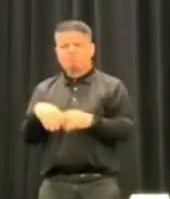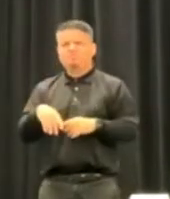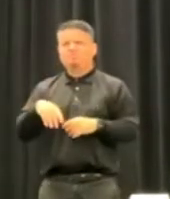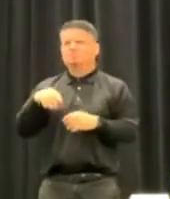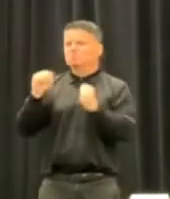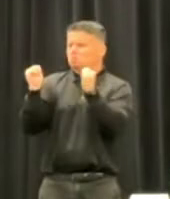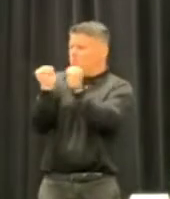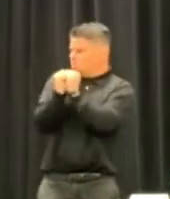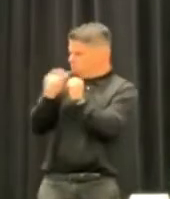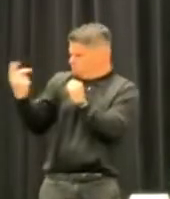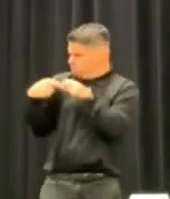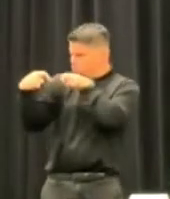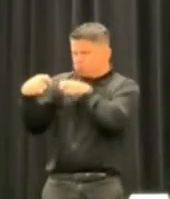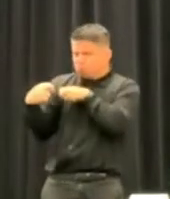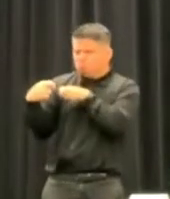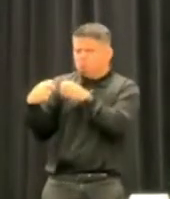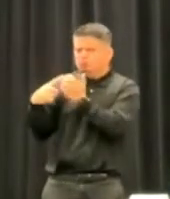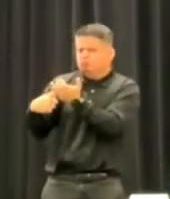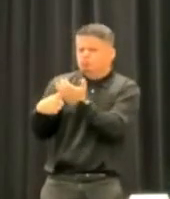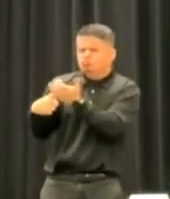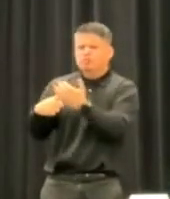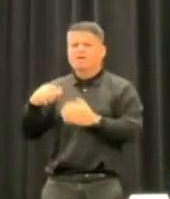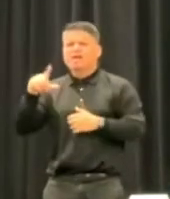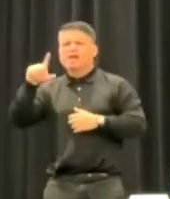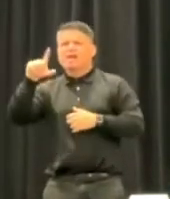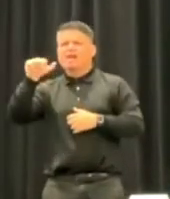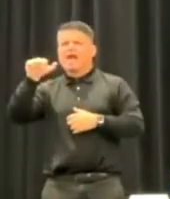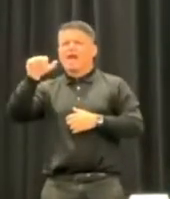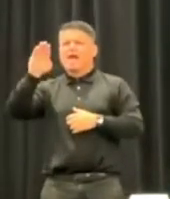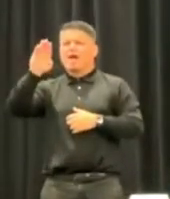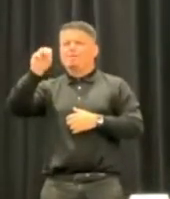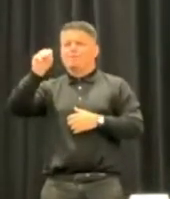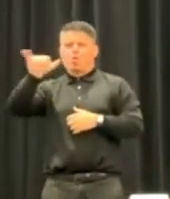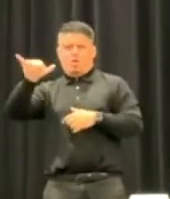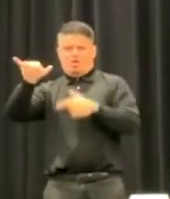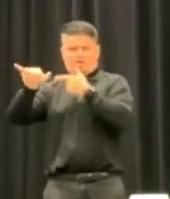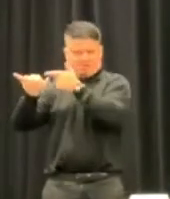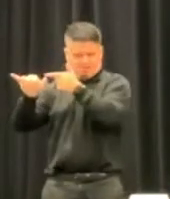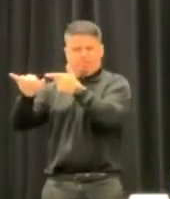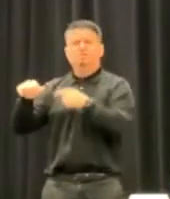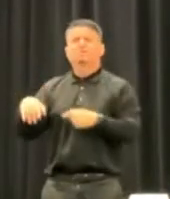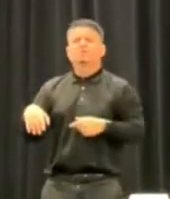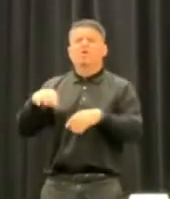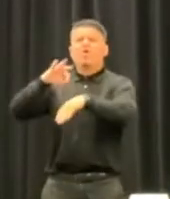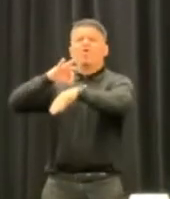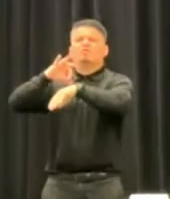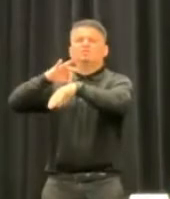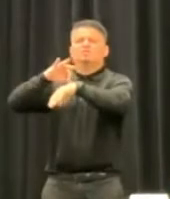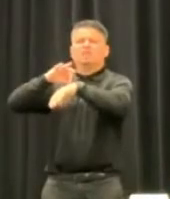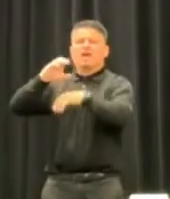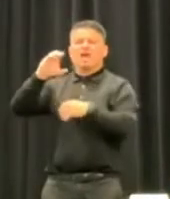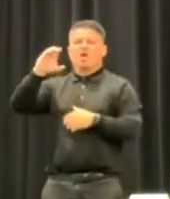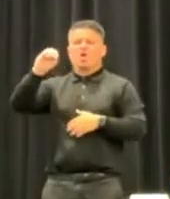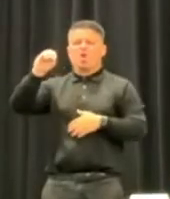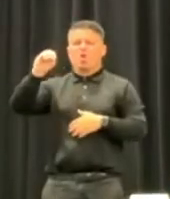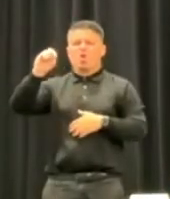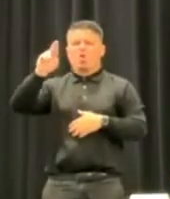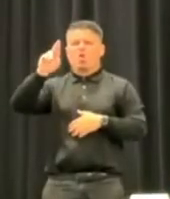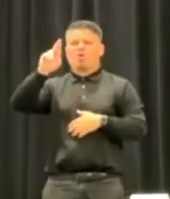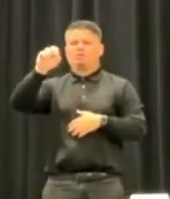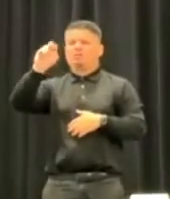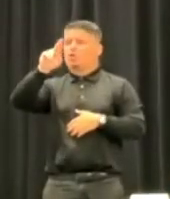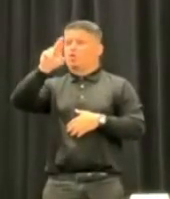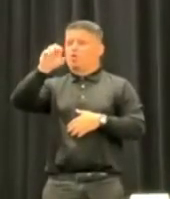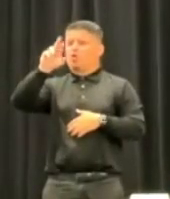cortar para adelantar las instalaciones deportivas de puerto rico que bien